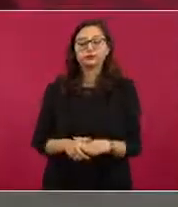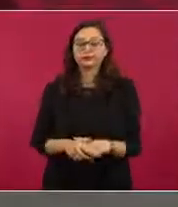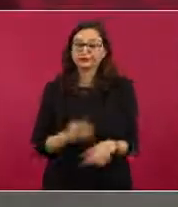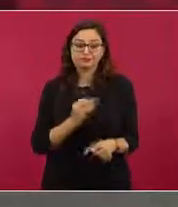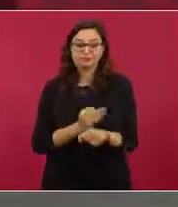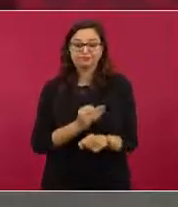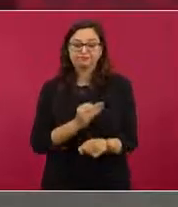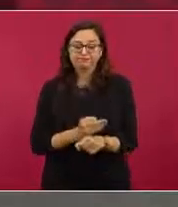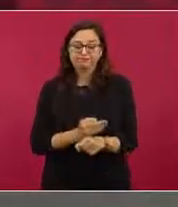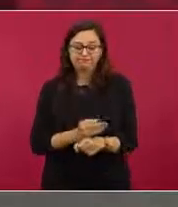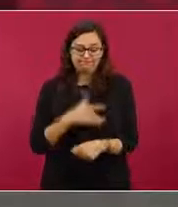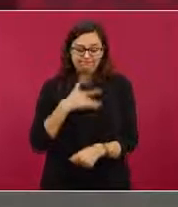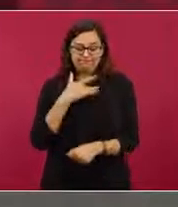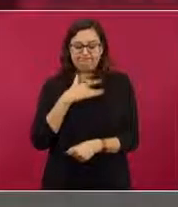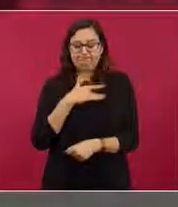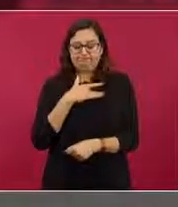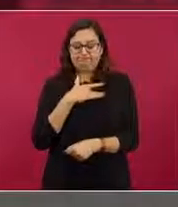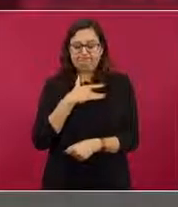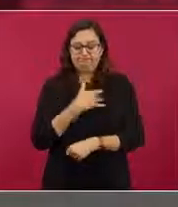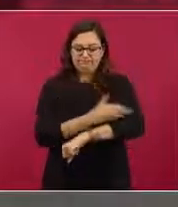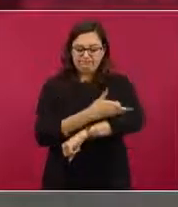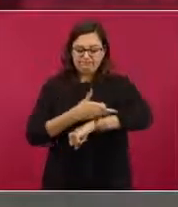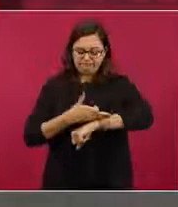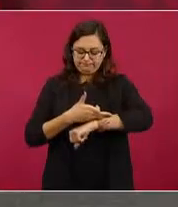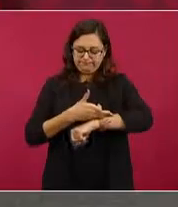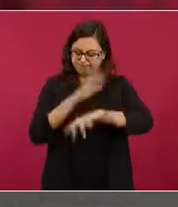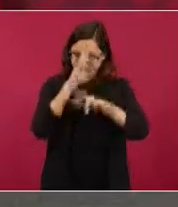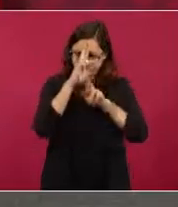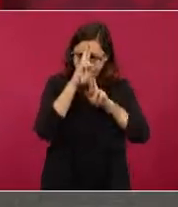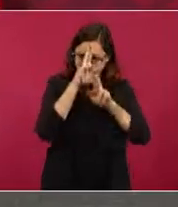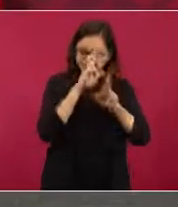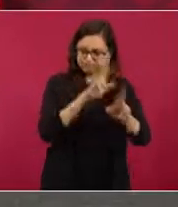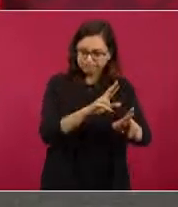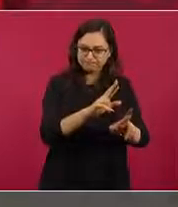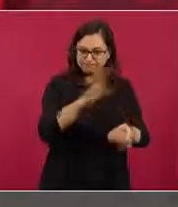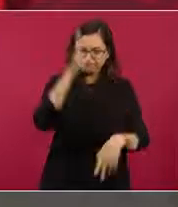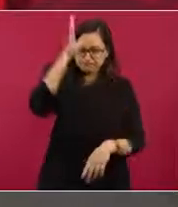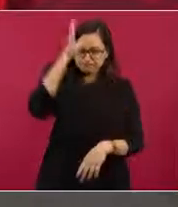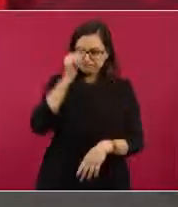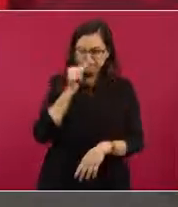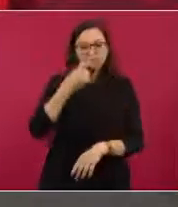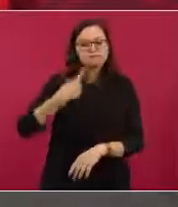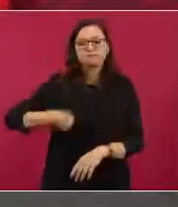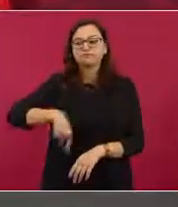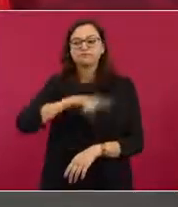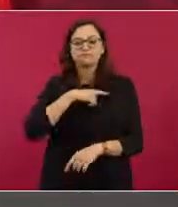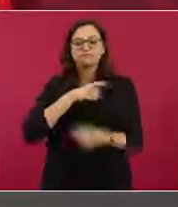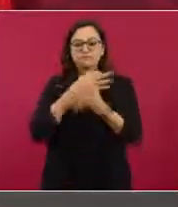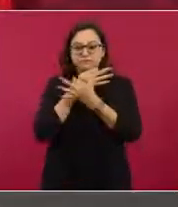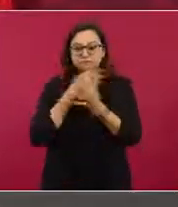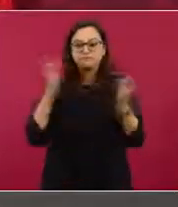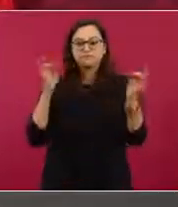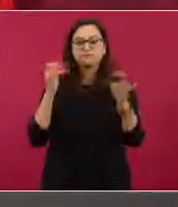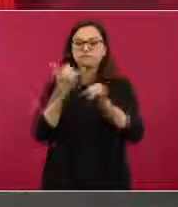respeto a sus familiares, pues no vamos